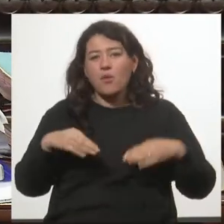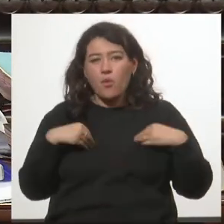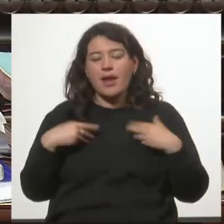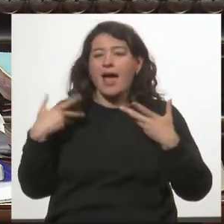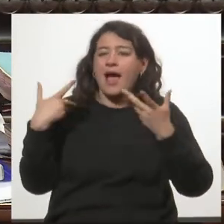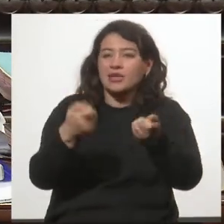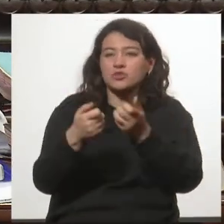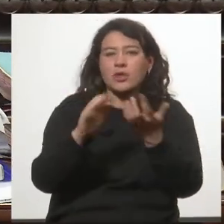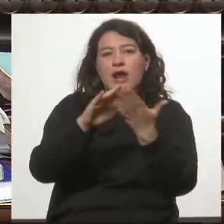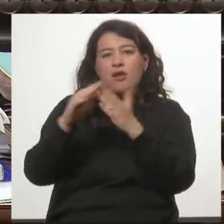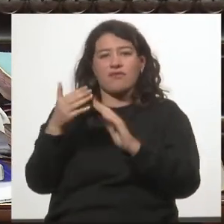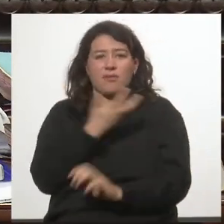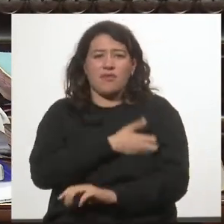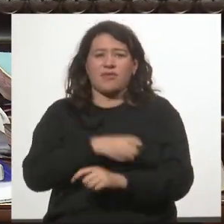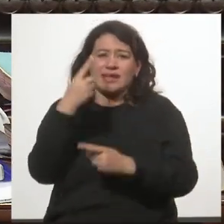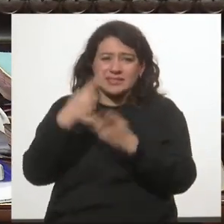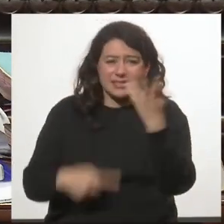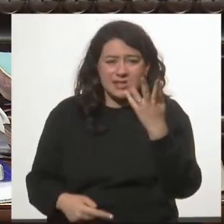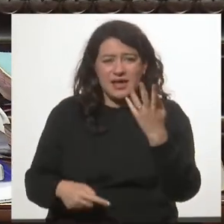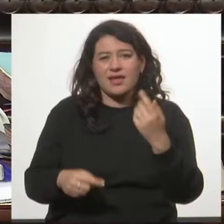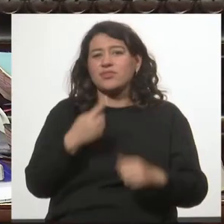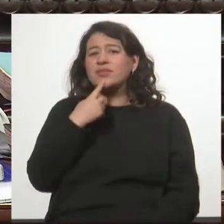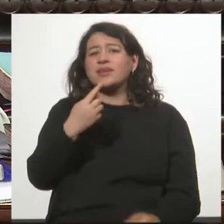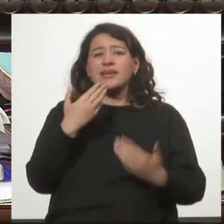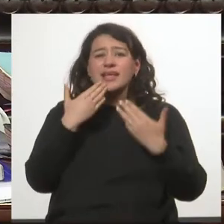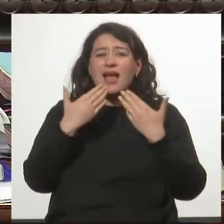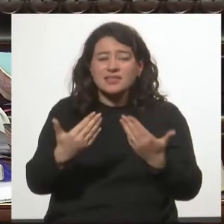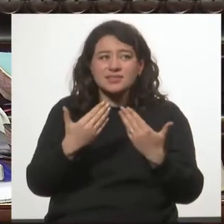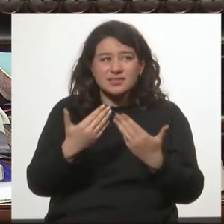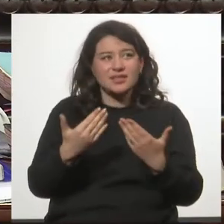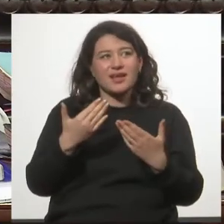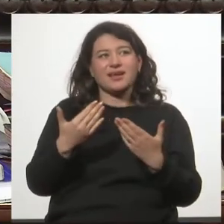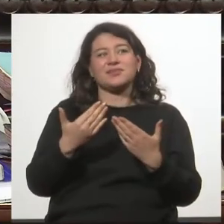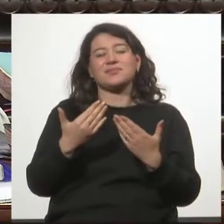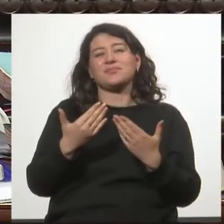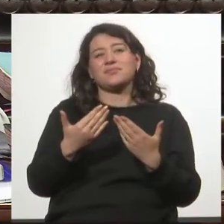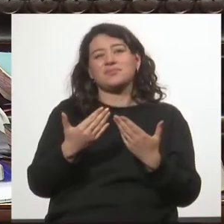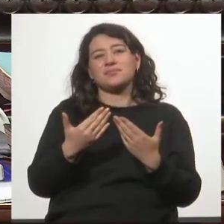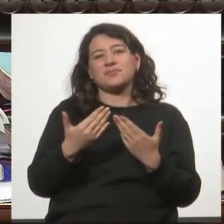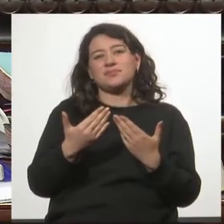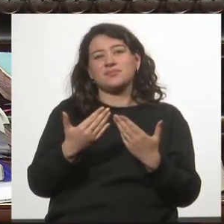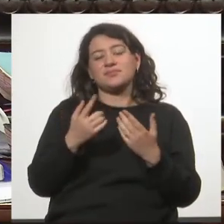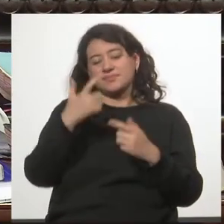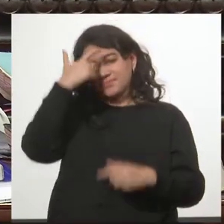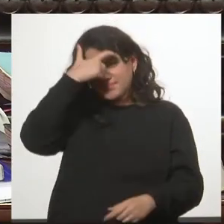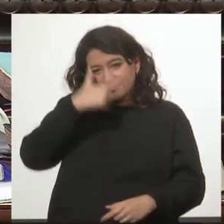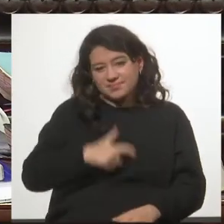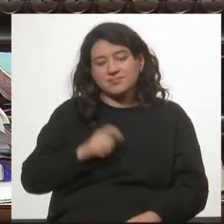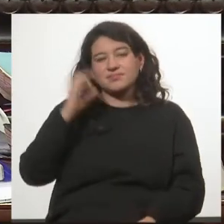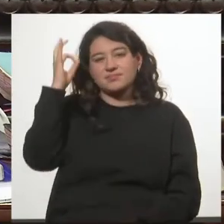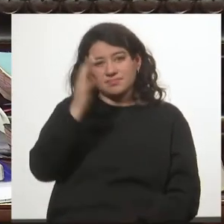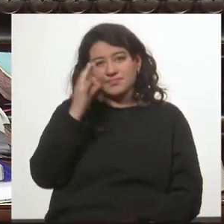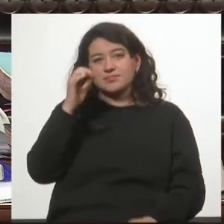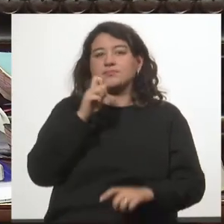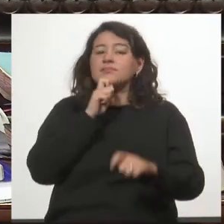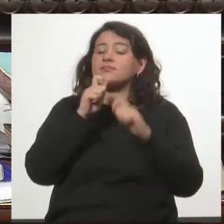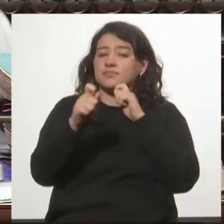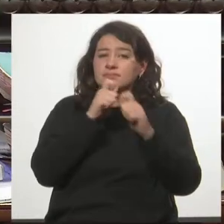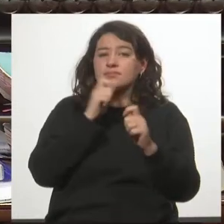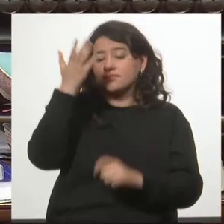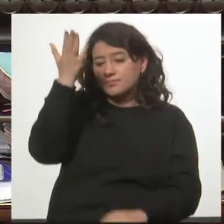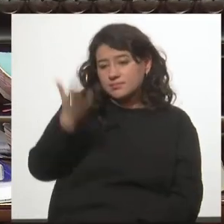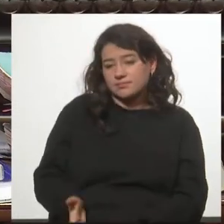asentamientos etcétera así que yo agradezco nuevamente la como legisladora la comparecencia del